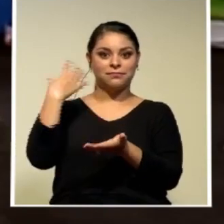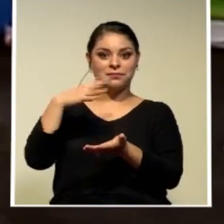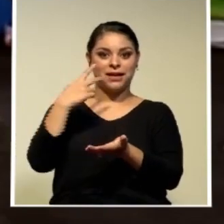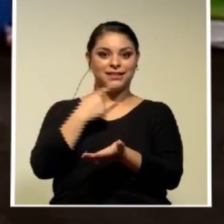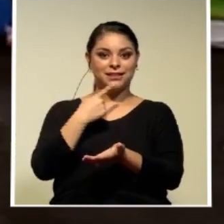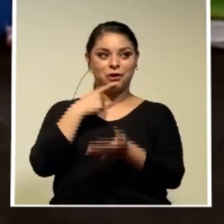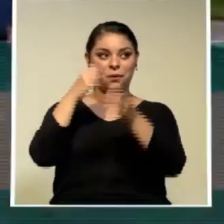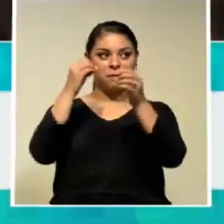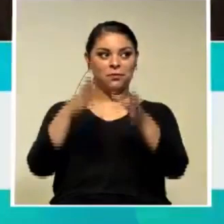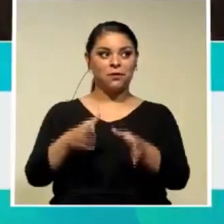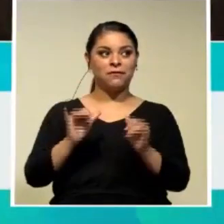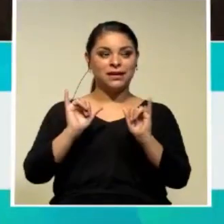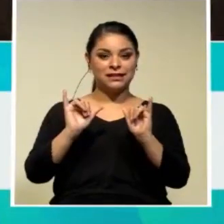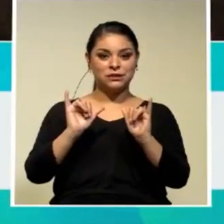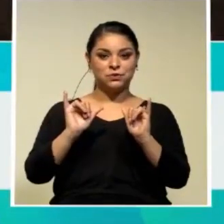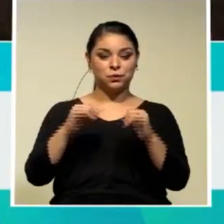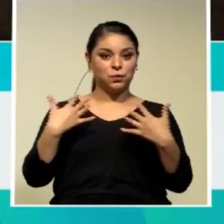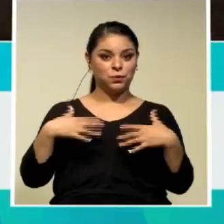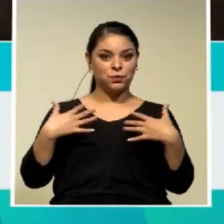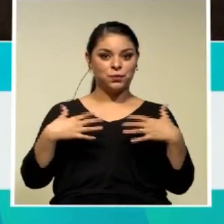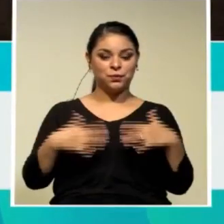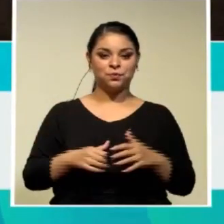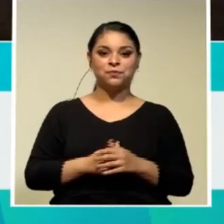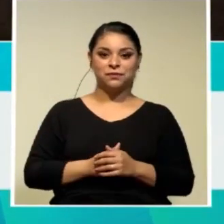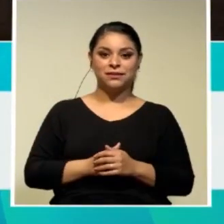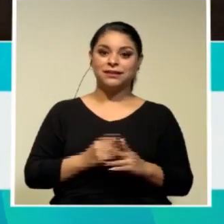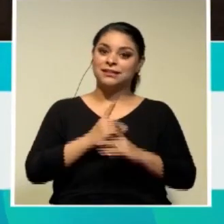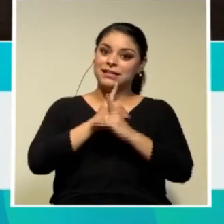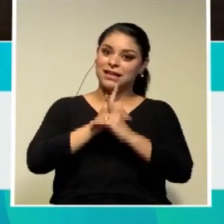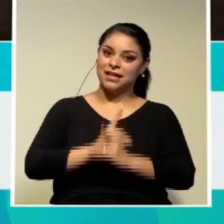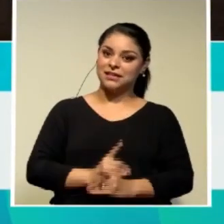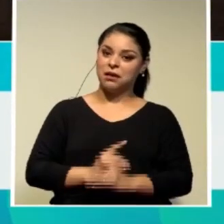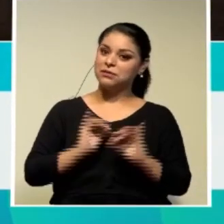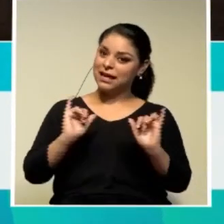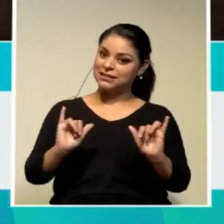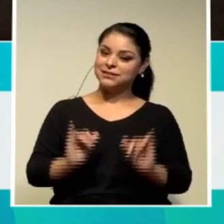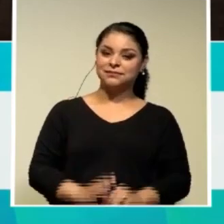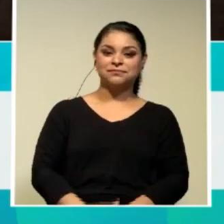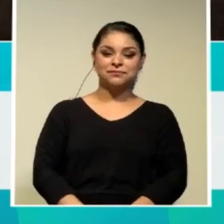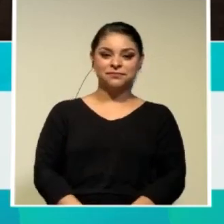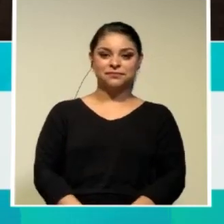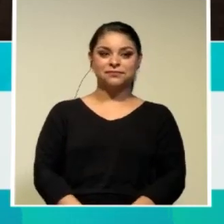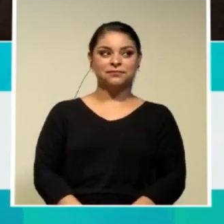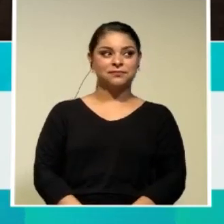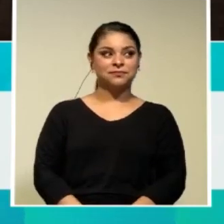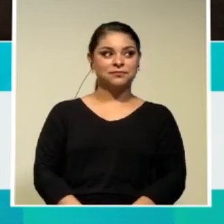Ay, ay. Descansamos en un pie. El otro.